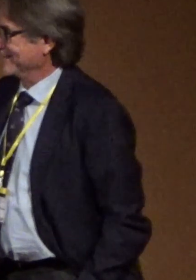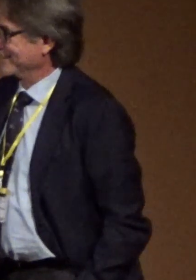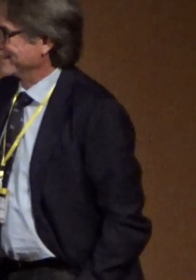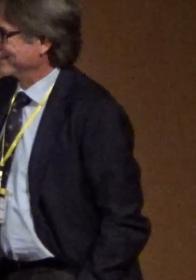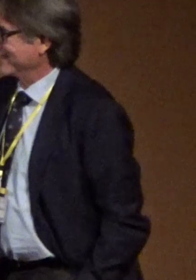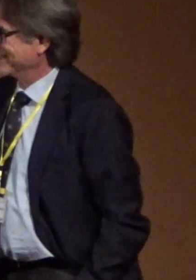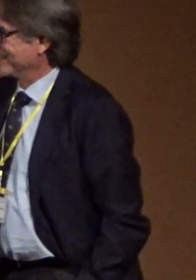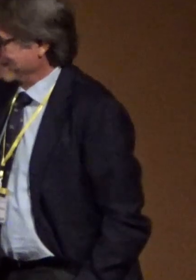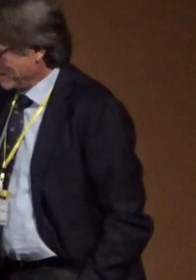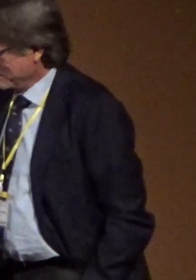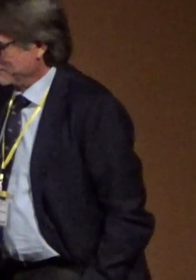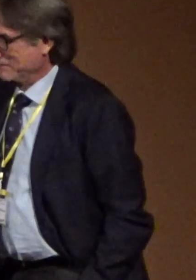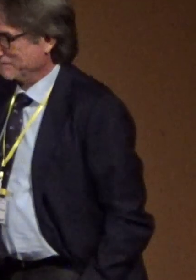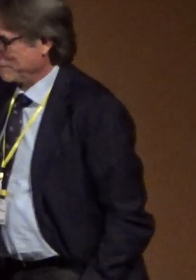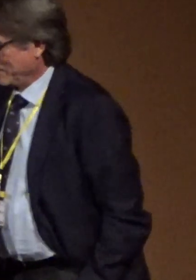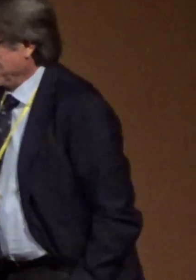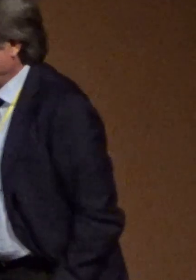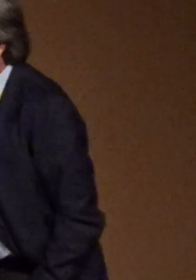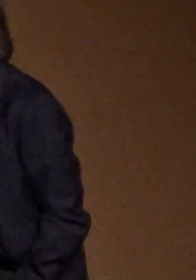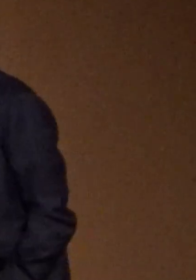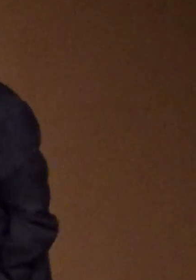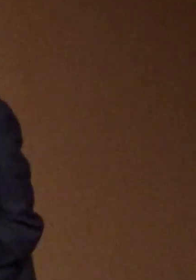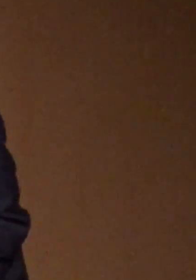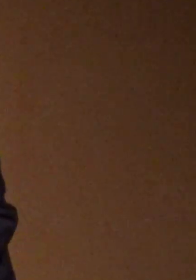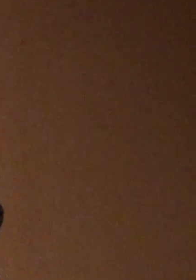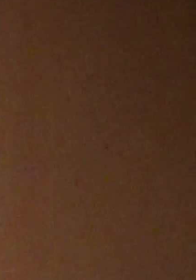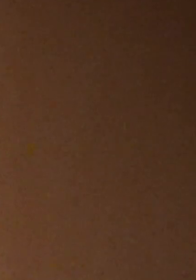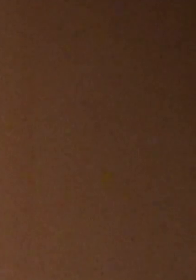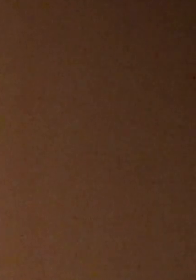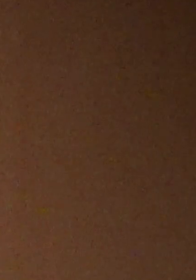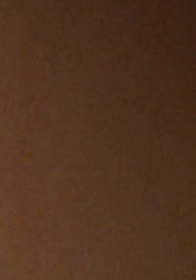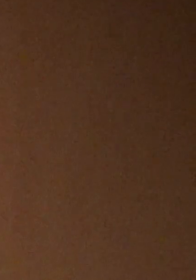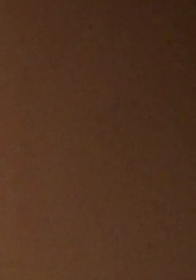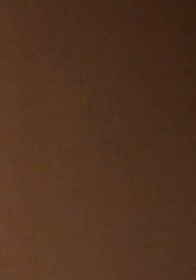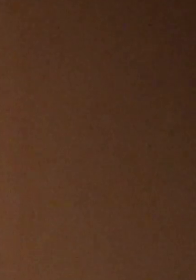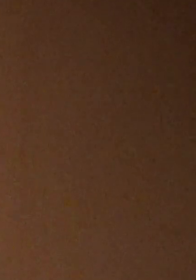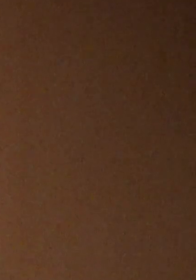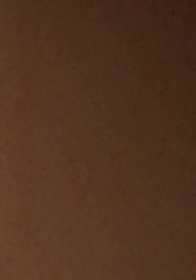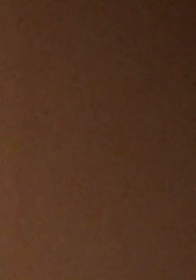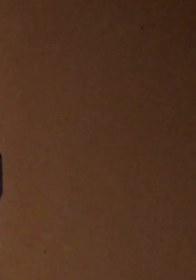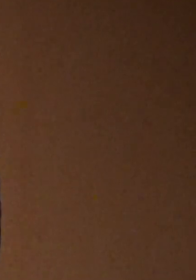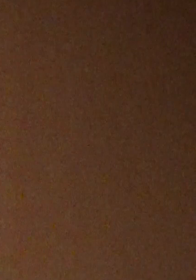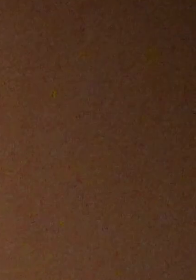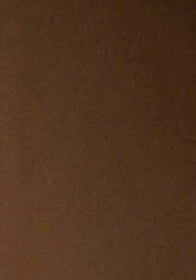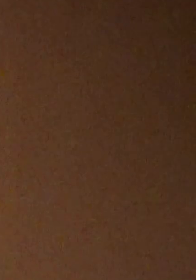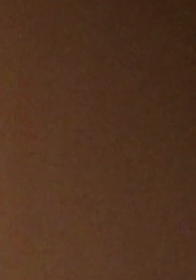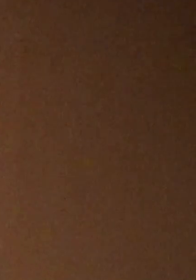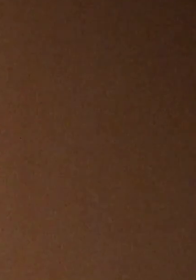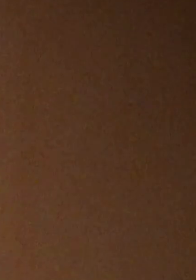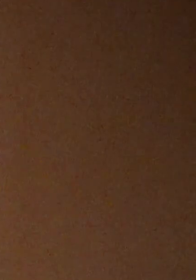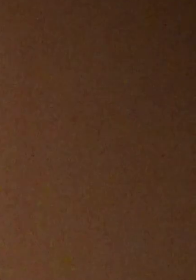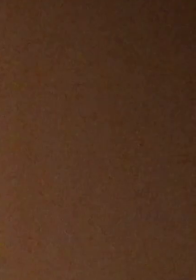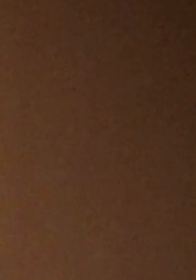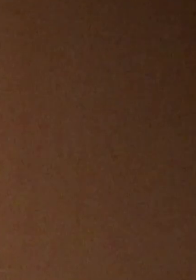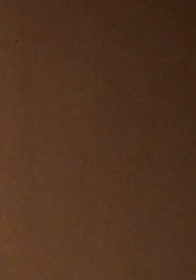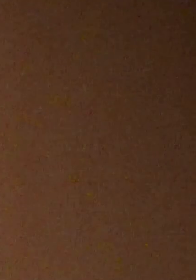la gente del TDAH se apasiona. Gracias, Fernando. Muchas gracias por la presentación, Fulgencio. Voy a tratar de hablar despacito